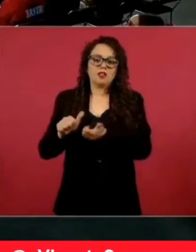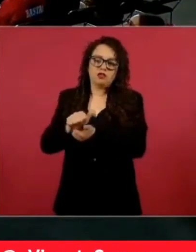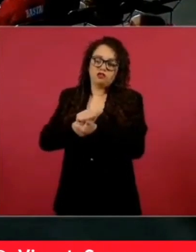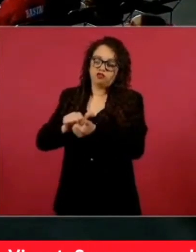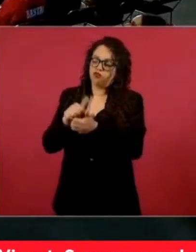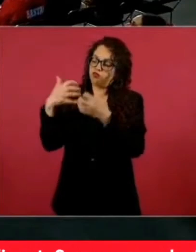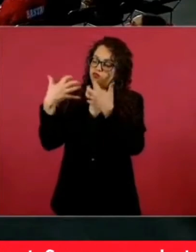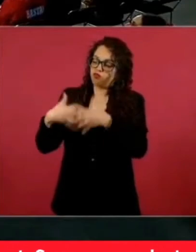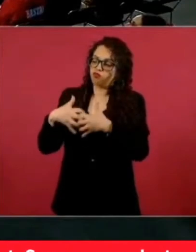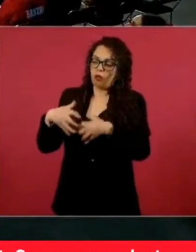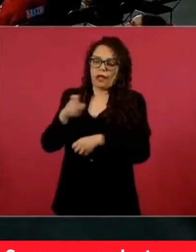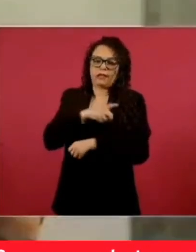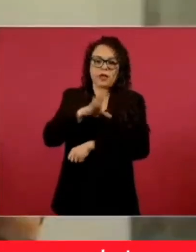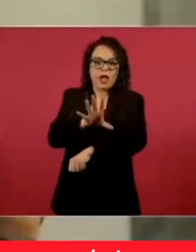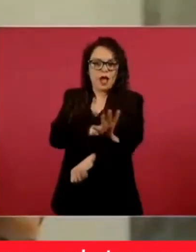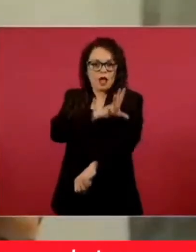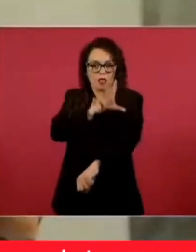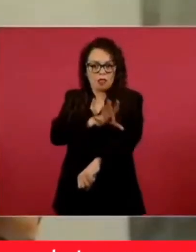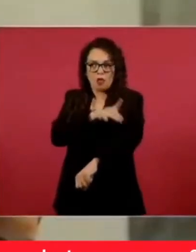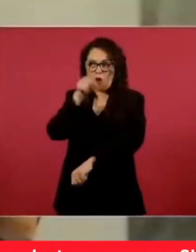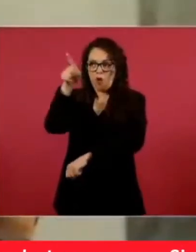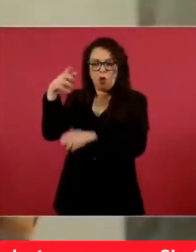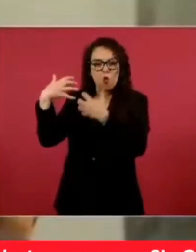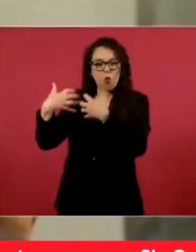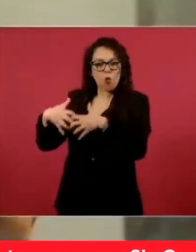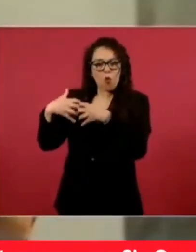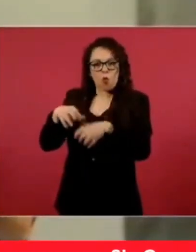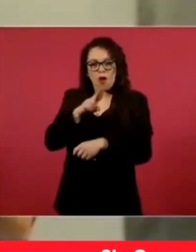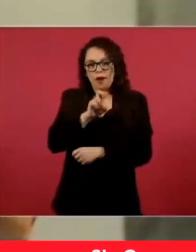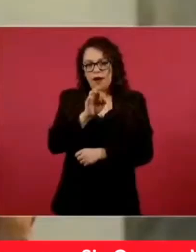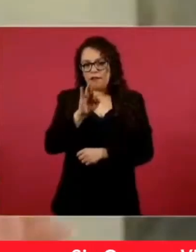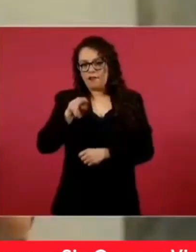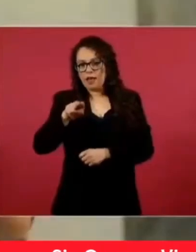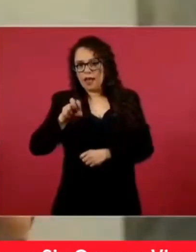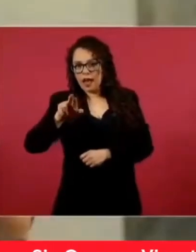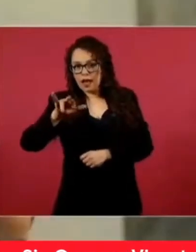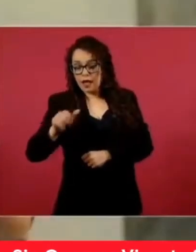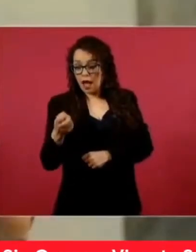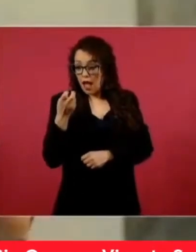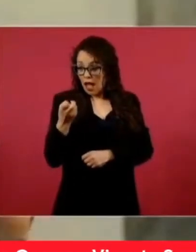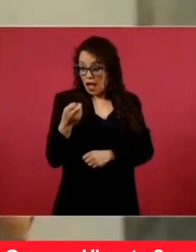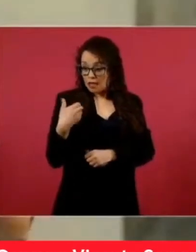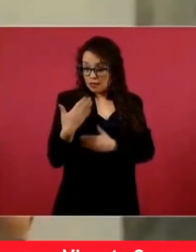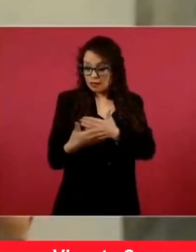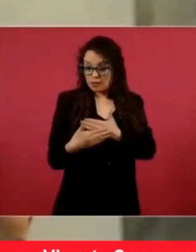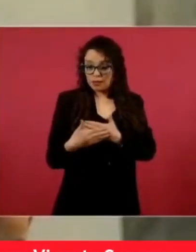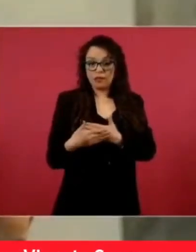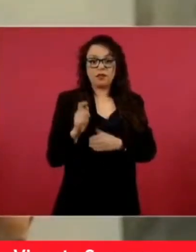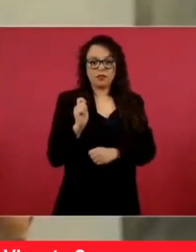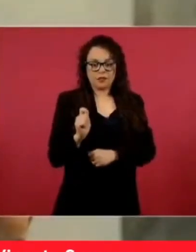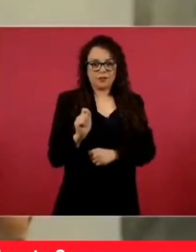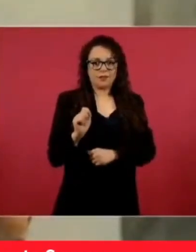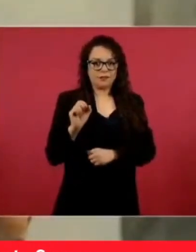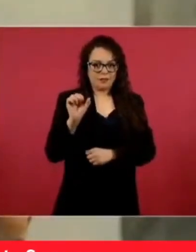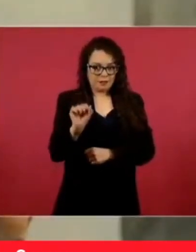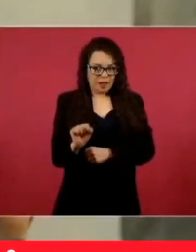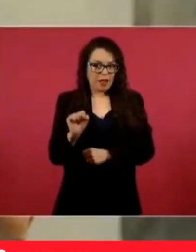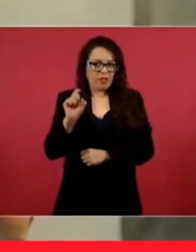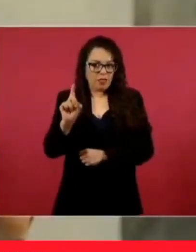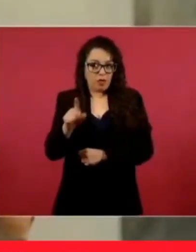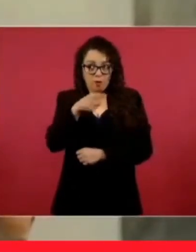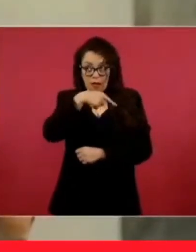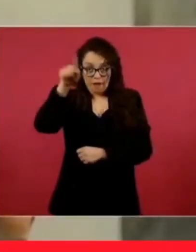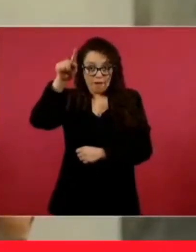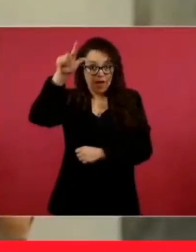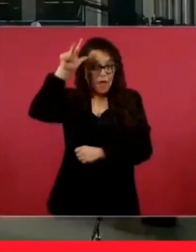en su momento, las refinerías. Este fin de semana van a ir a supervisar las instalaciones en Hidalgo, si no me equivoco,